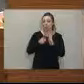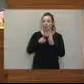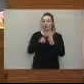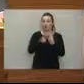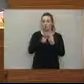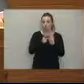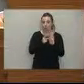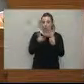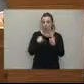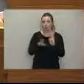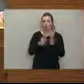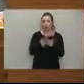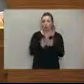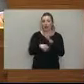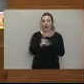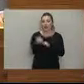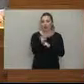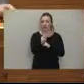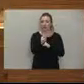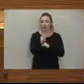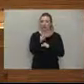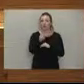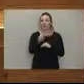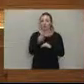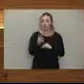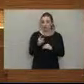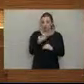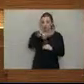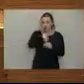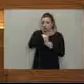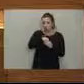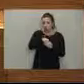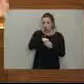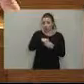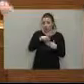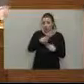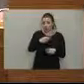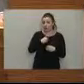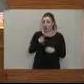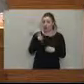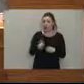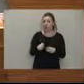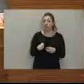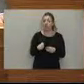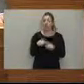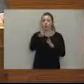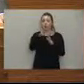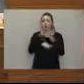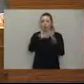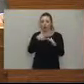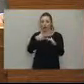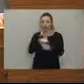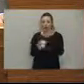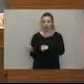ley, transcribiendo además el contenido del fondo, del reglamento que impone las condiciones de acceder al fondo. Por lo tanto, si se dan